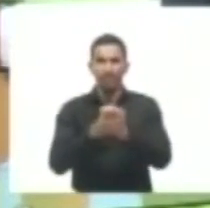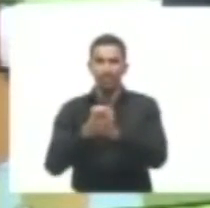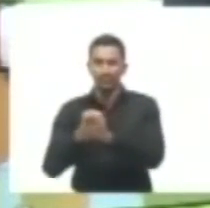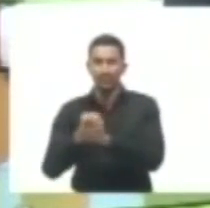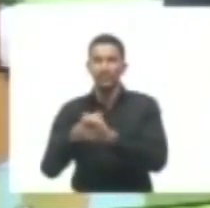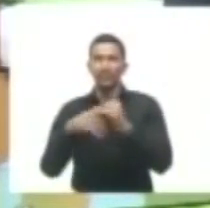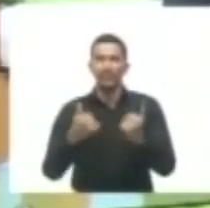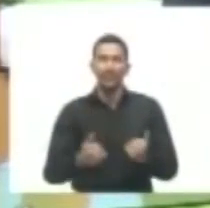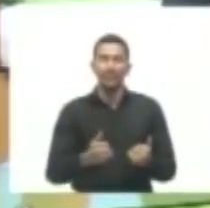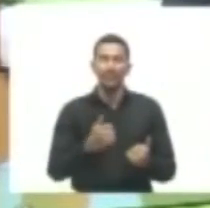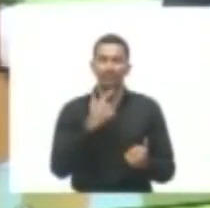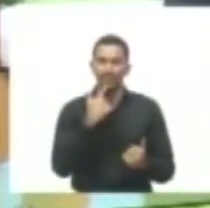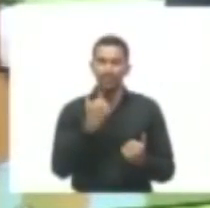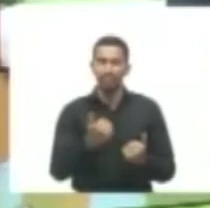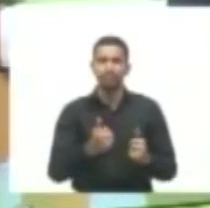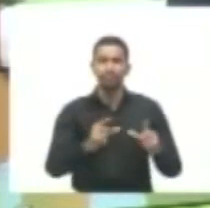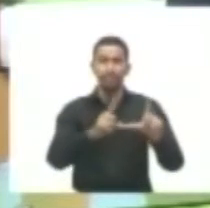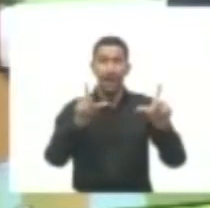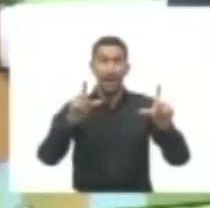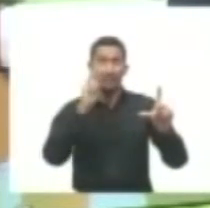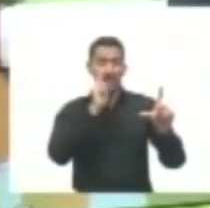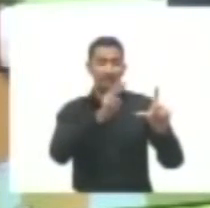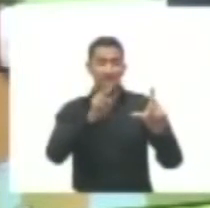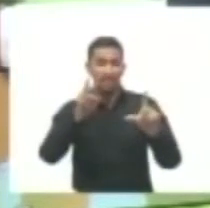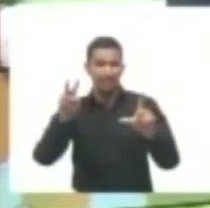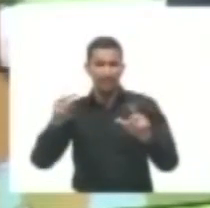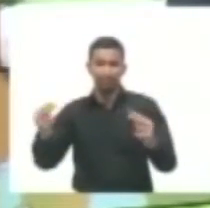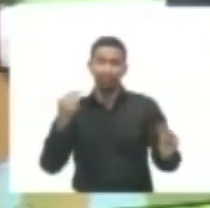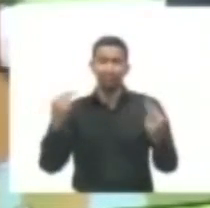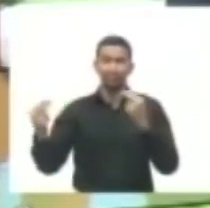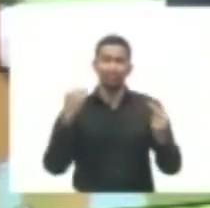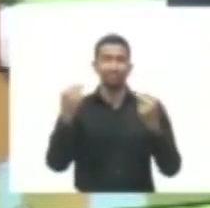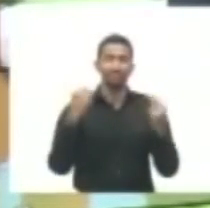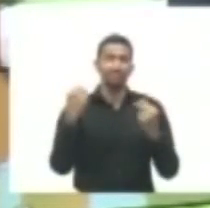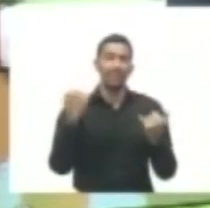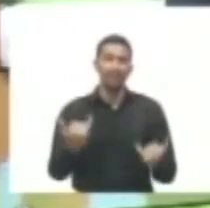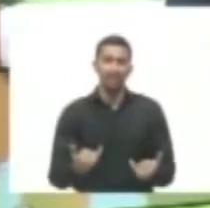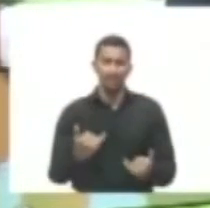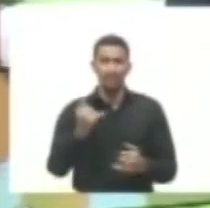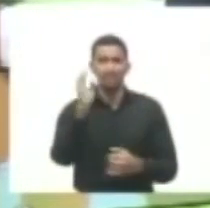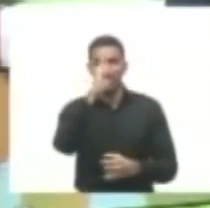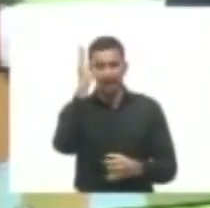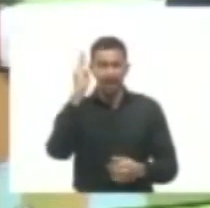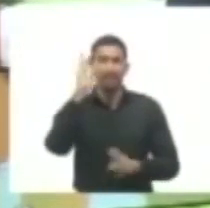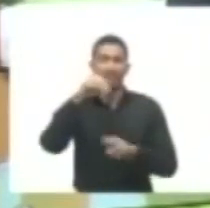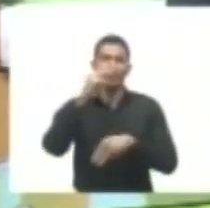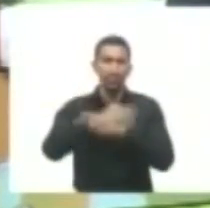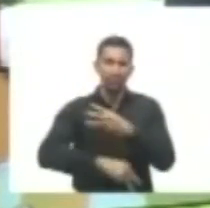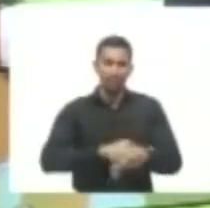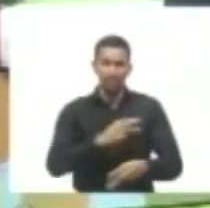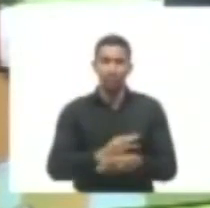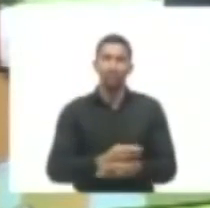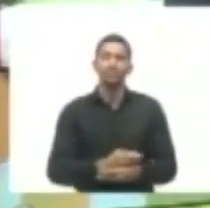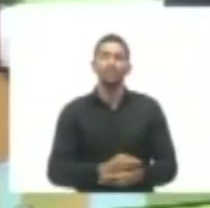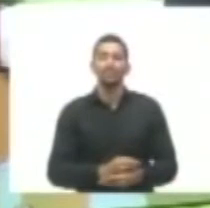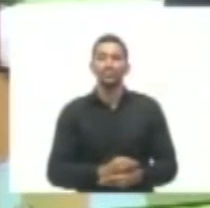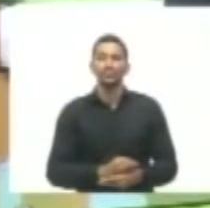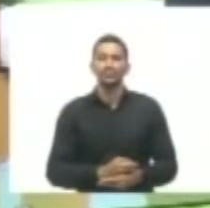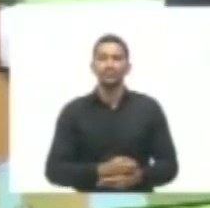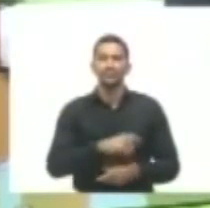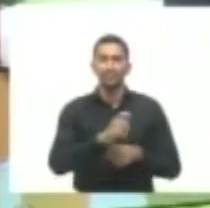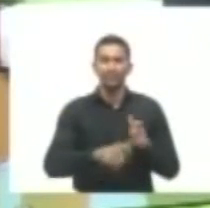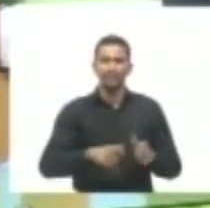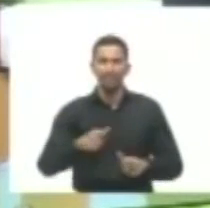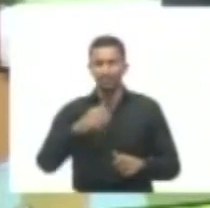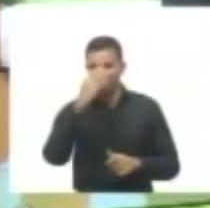momentos nos reportan sintonía de diferentes partes del mundo y también desde aquí, desde la ciudad de Barranquilla. Tino Llenera, Julio Saumet, Darío Alfonso desde el